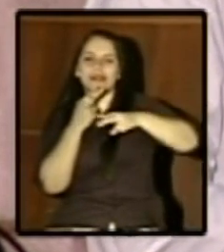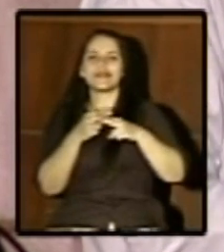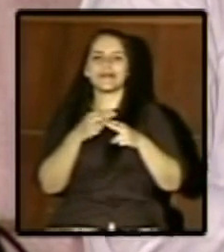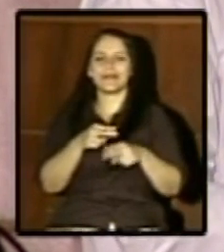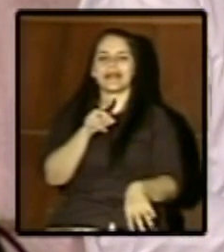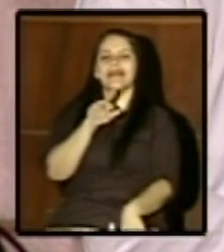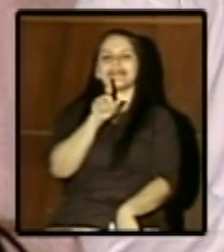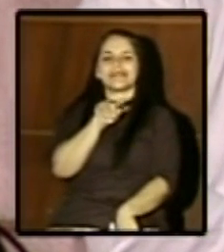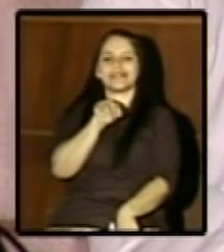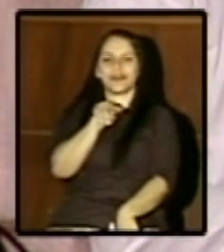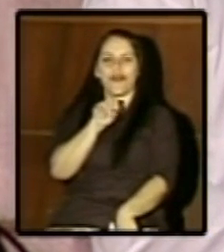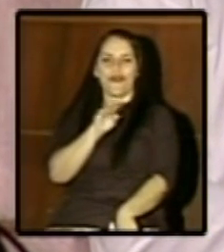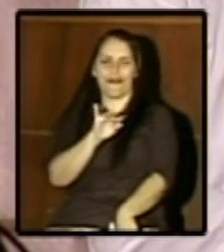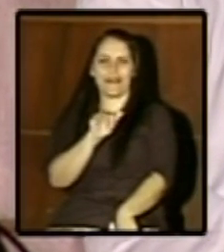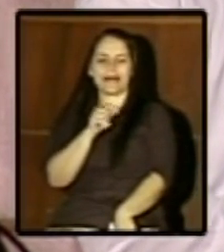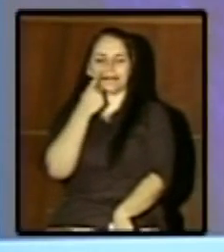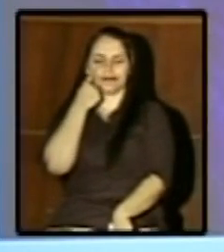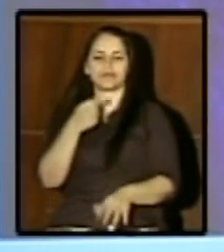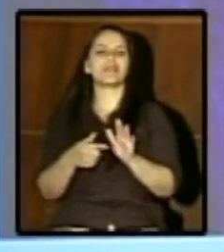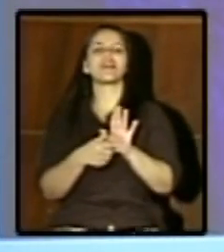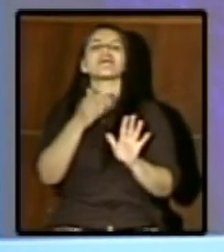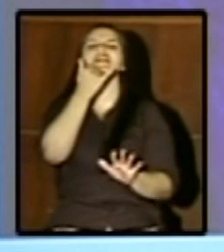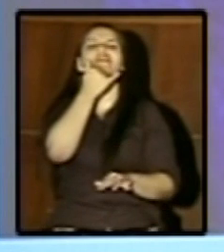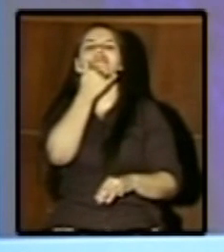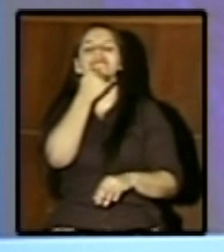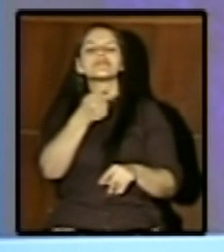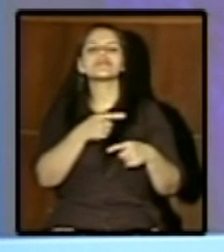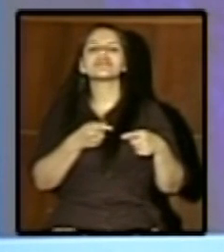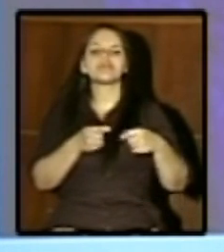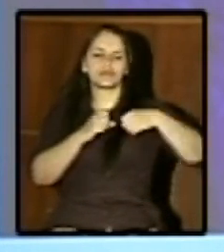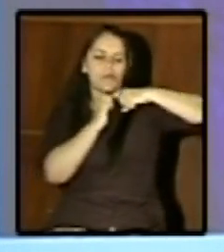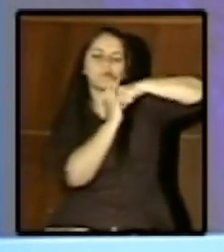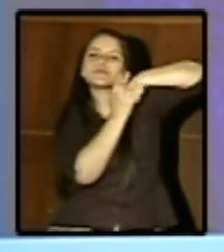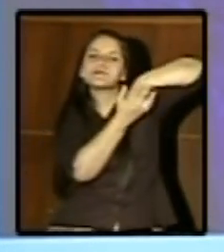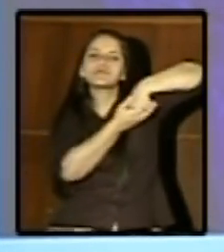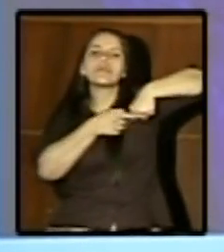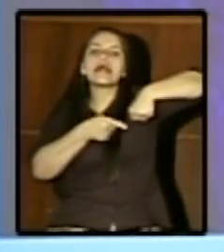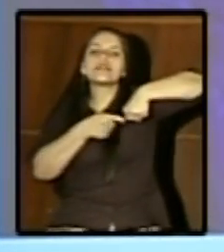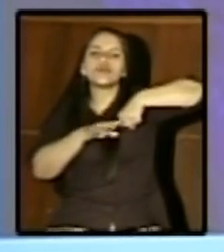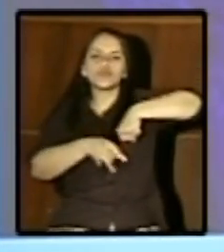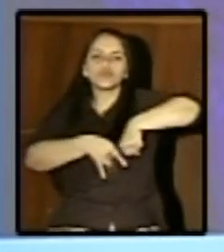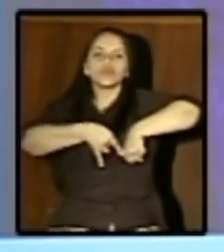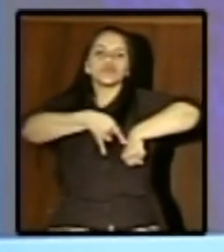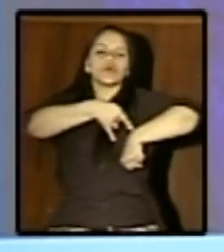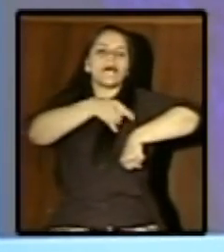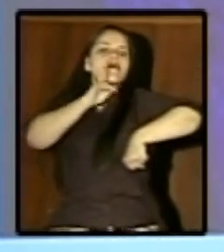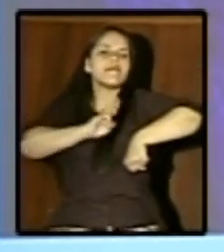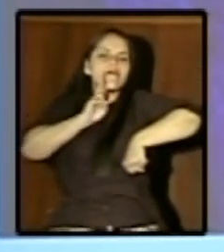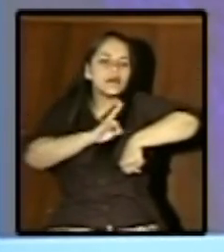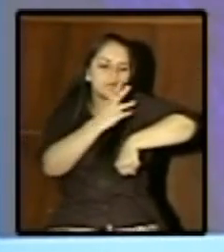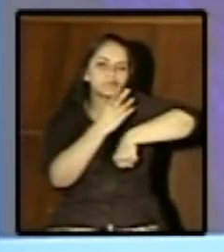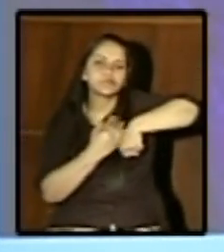todas las articulaciones del cuerpo tienen sinovia. Pero ¿qué es la gracia de este tejidito? Ese tejido absorbe nutrientes y